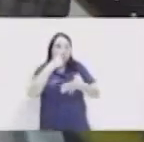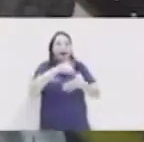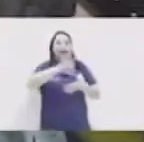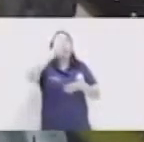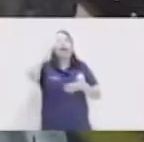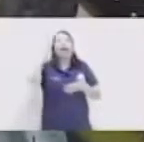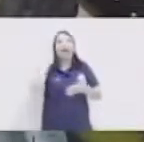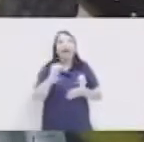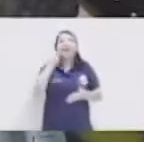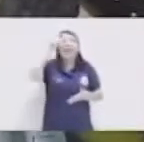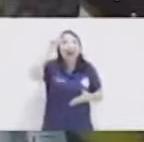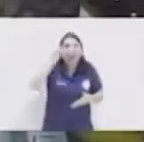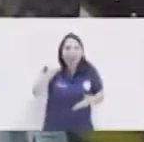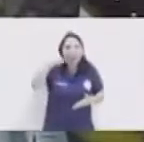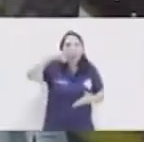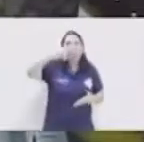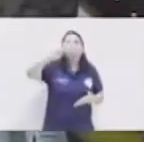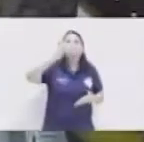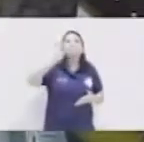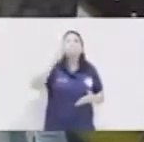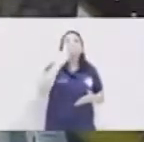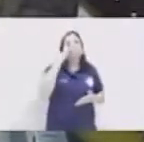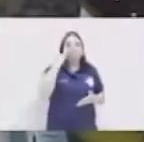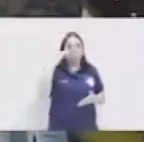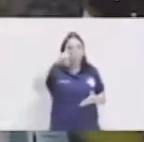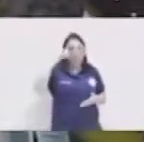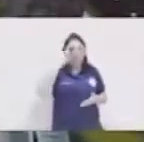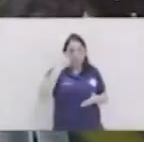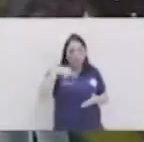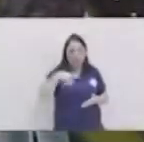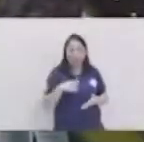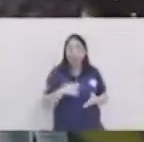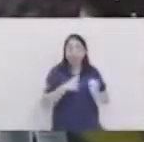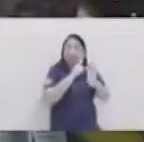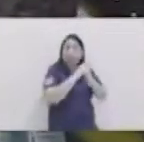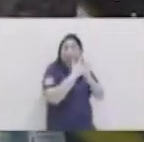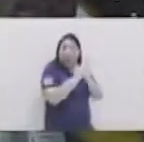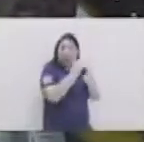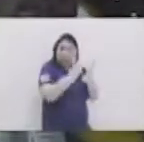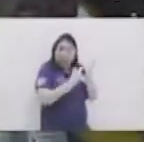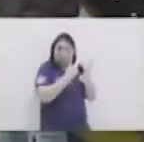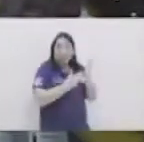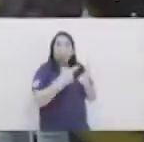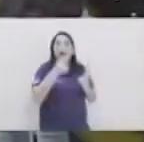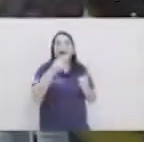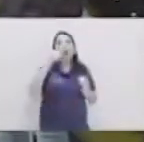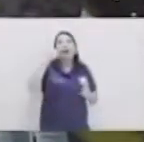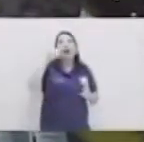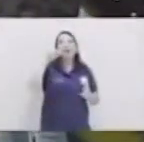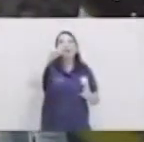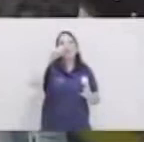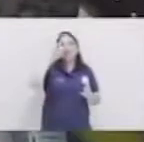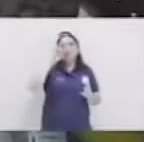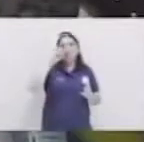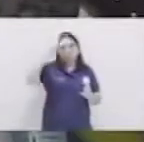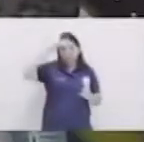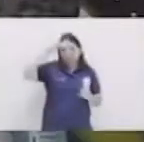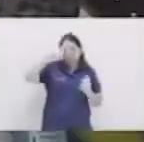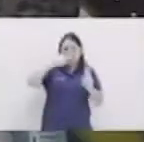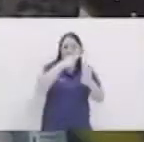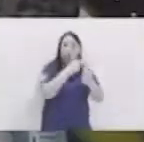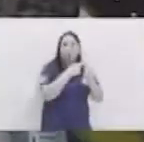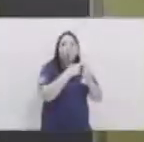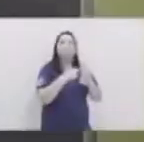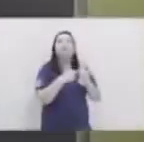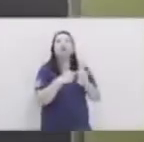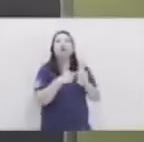la literatura azteca, que es la literatura náhuatl, la literatura maya, que es propia del área de Mesoamérica,